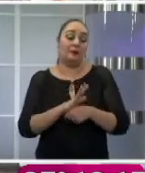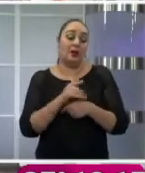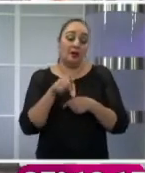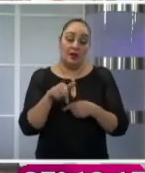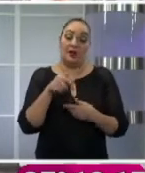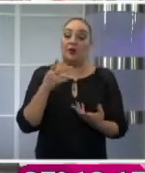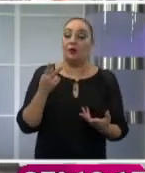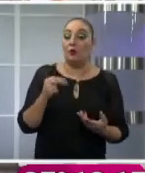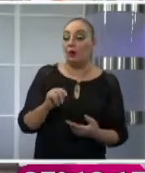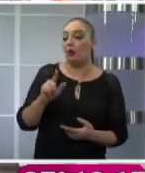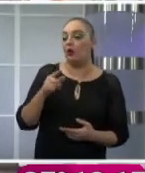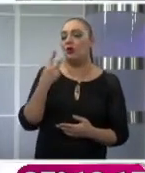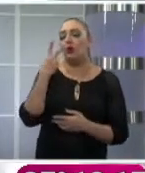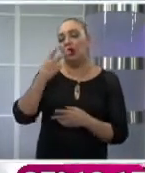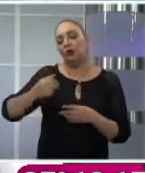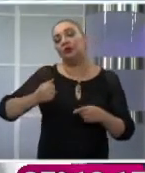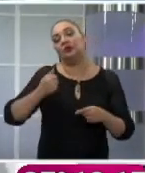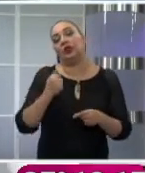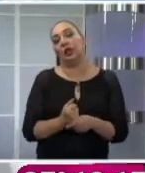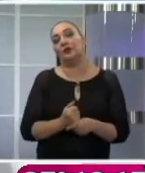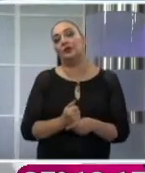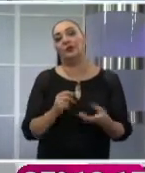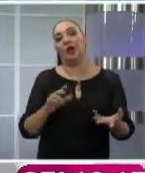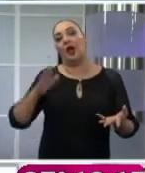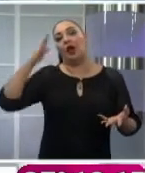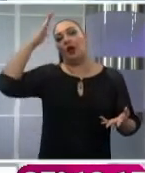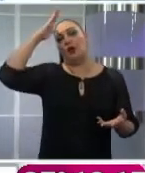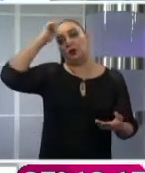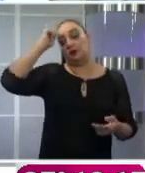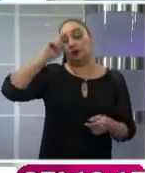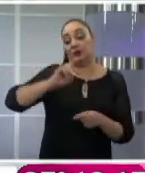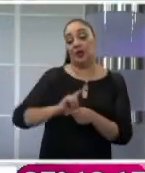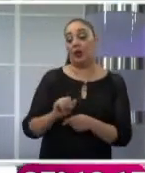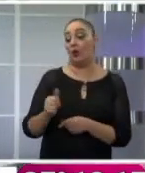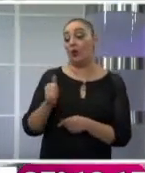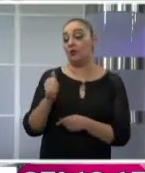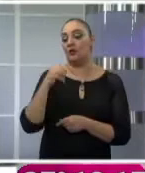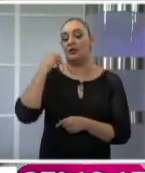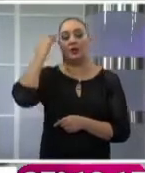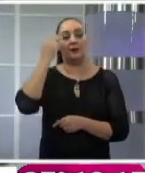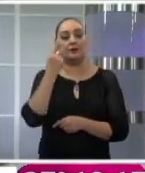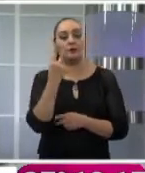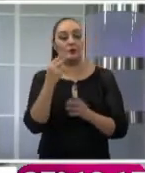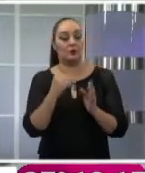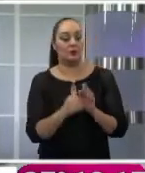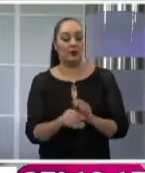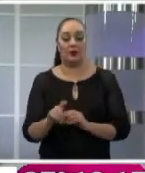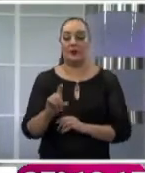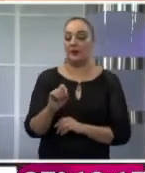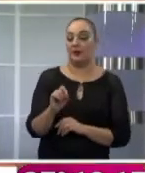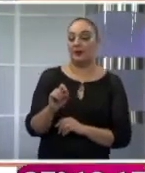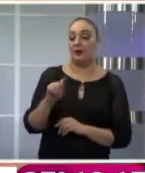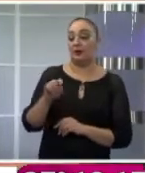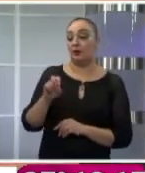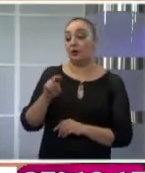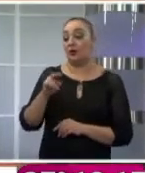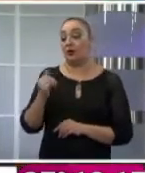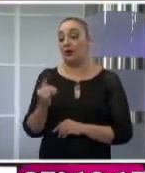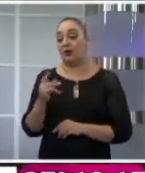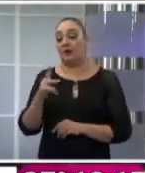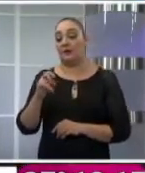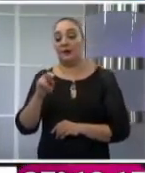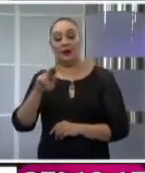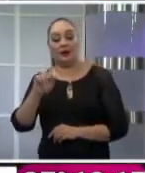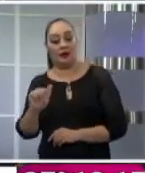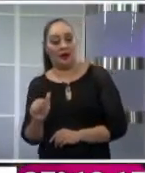la entidad en estos dos años recordemos que fue el 11 de marzo del 2020 cuando tony penn a empresario sampetrino fue